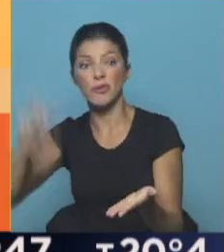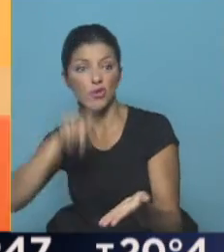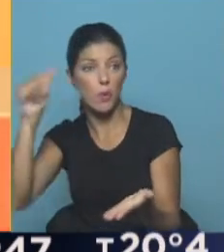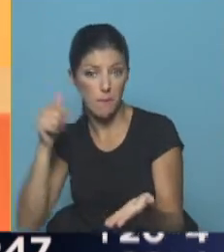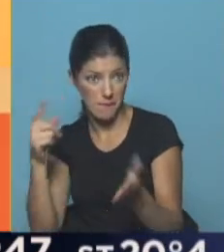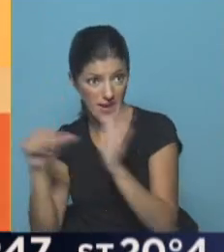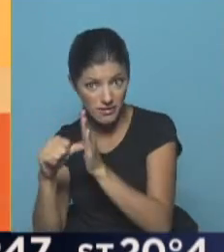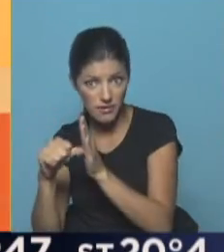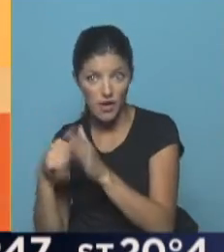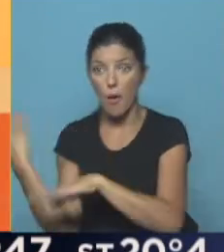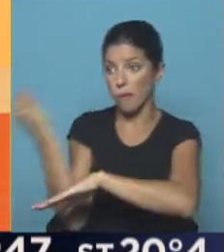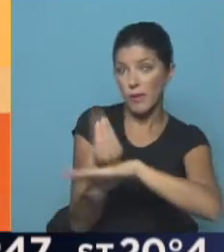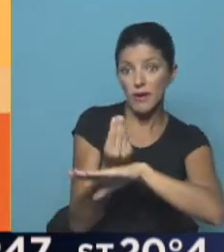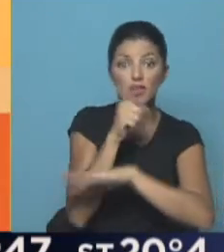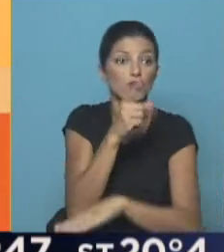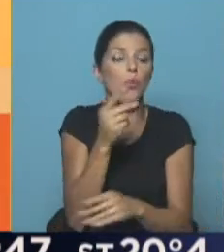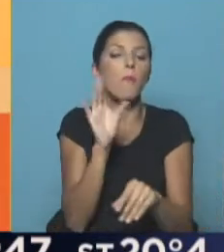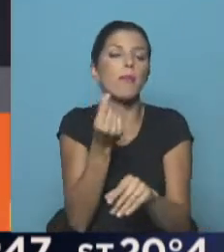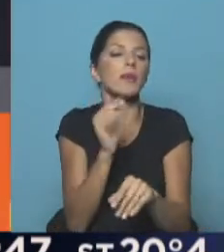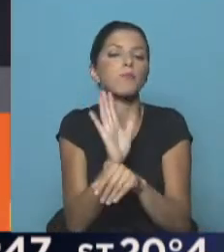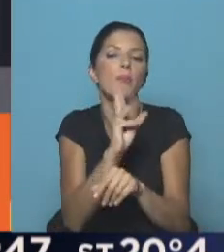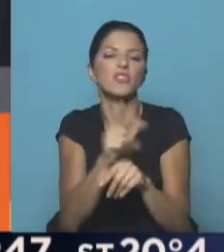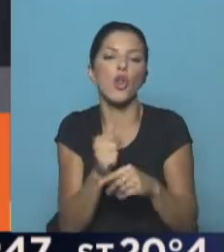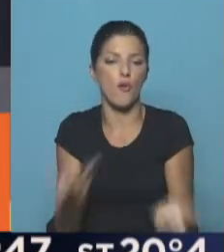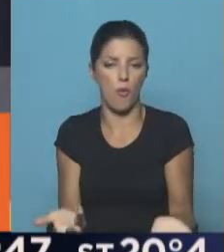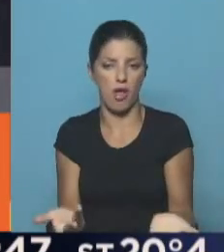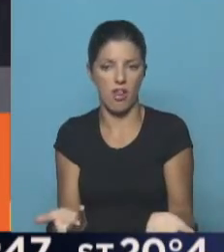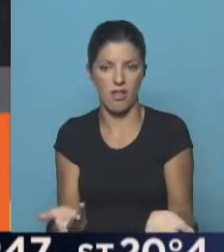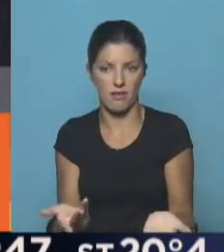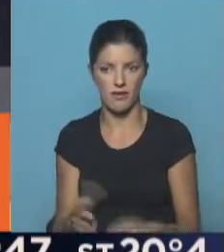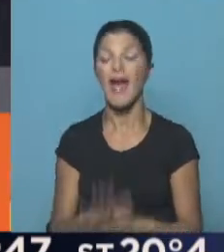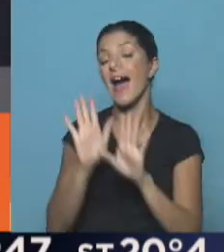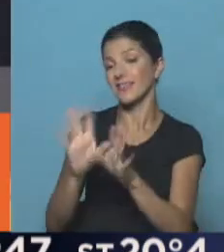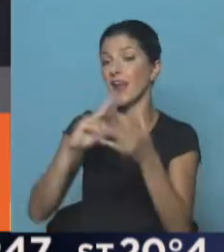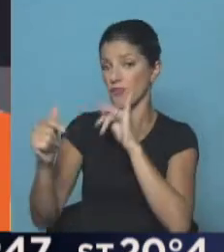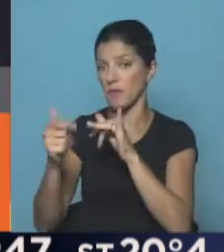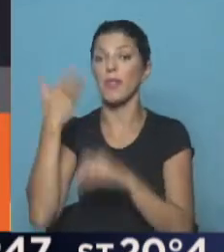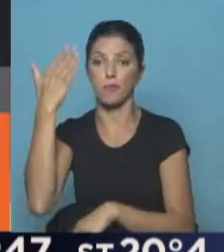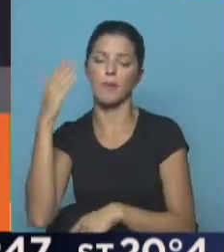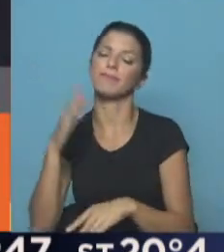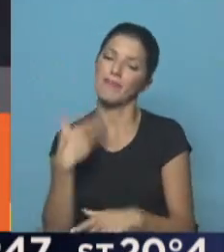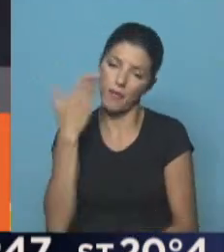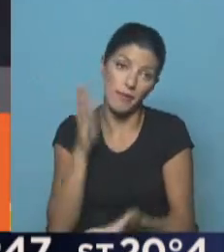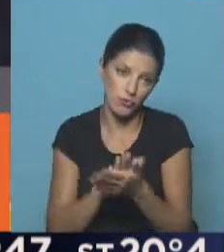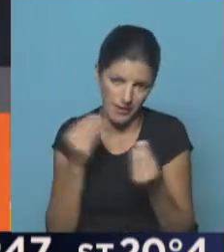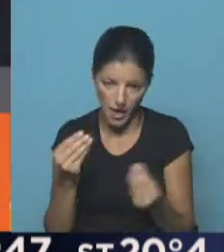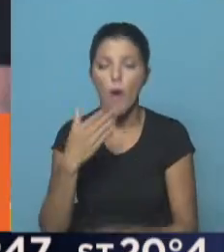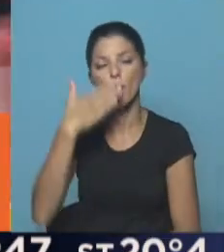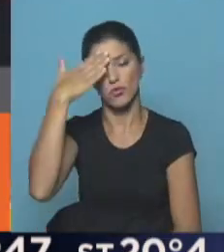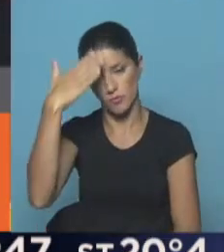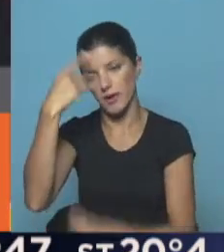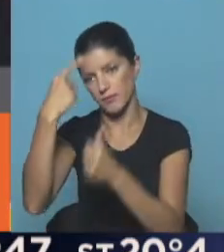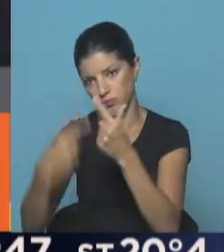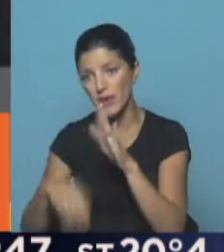se quedan con su dinero. Punto. Es decir, ese era el desarrollo de Wilders. Por supuesto, hablando de los musulmanes y demás, y sobre todo